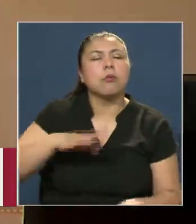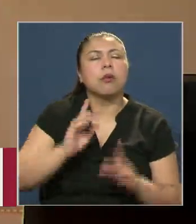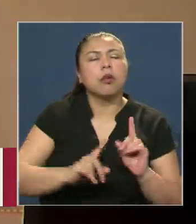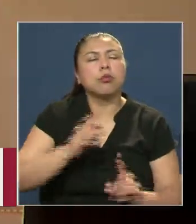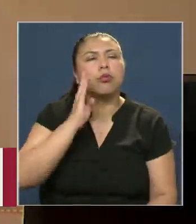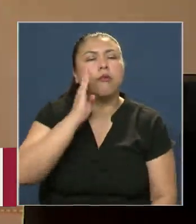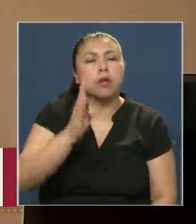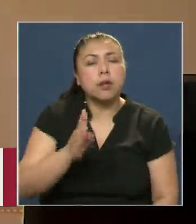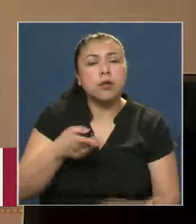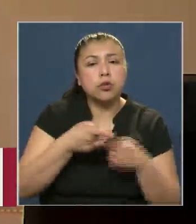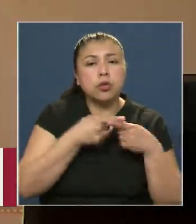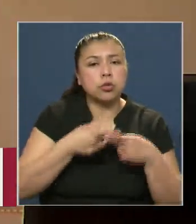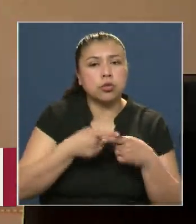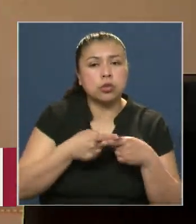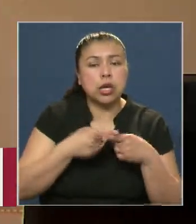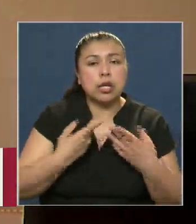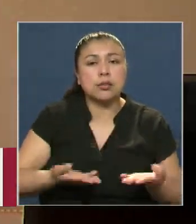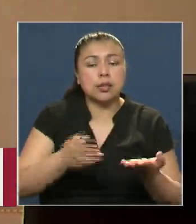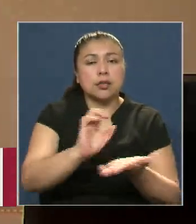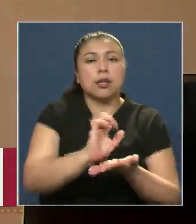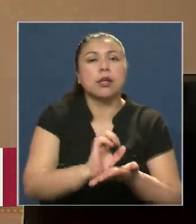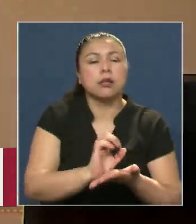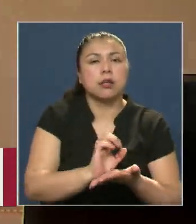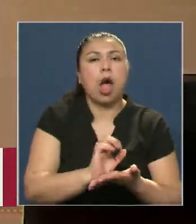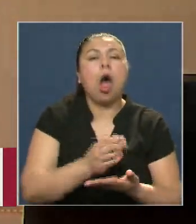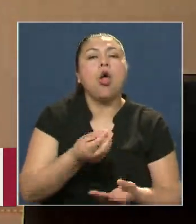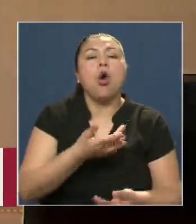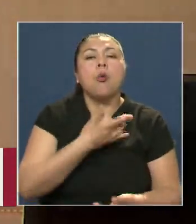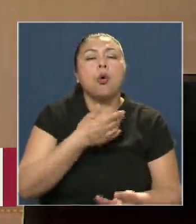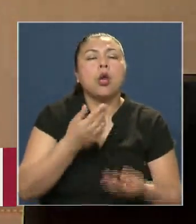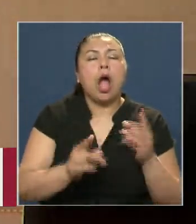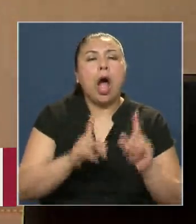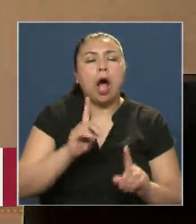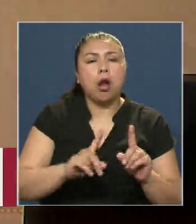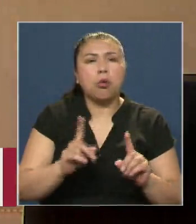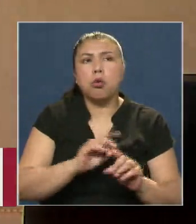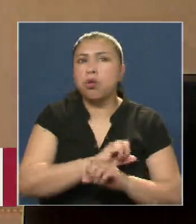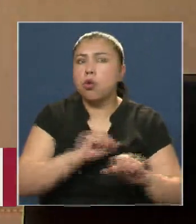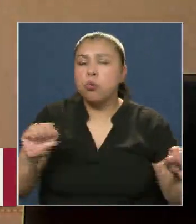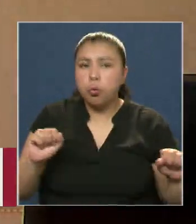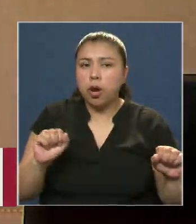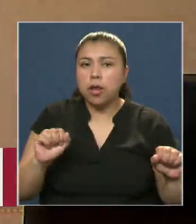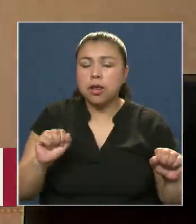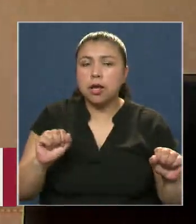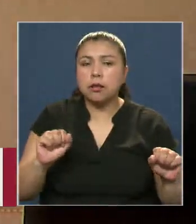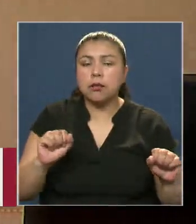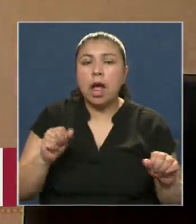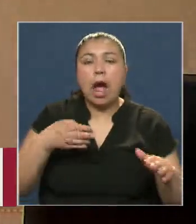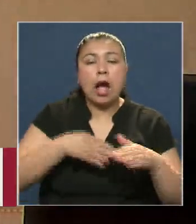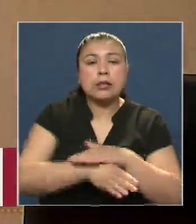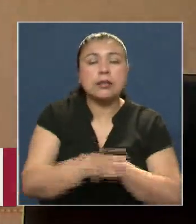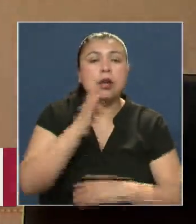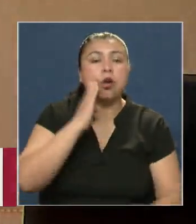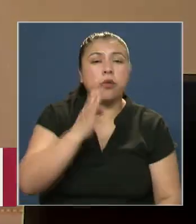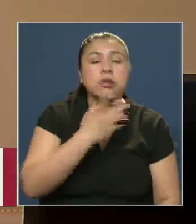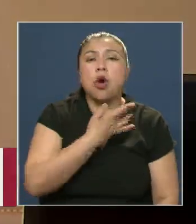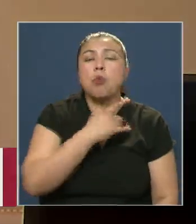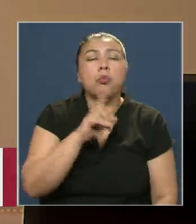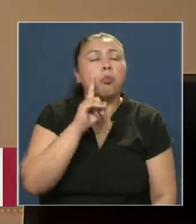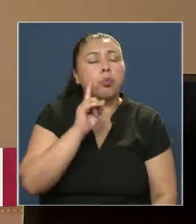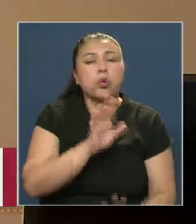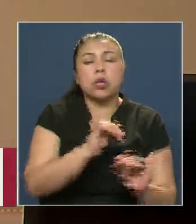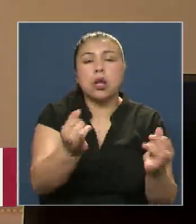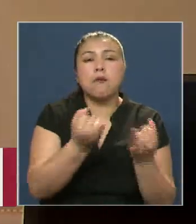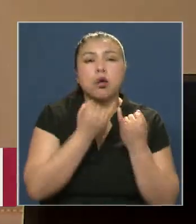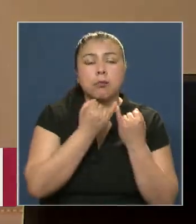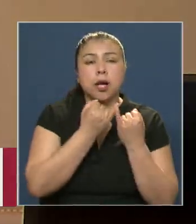beneficios sociales que otorga el Estado y que hoy día muchos son incapaces de acceder a ello. Principalmente porque no tienen